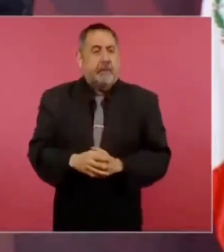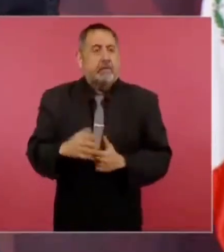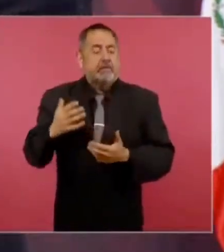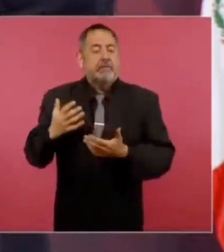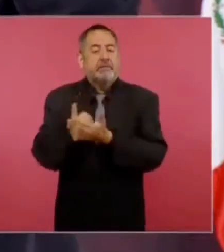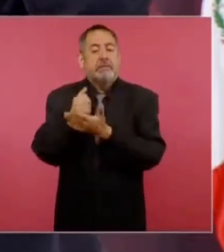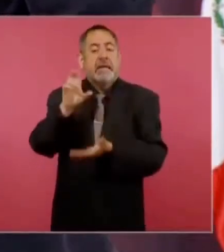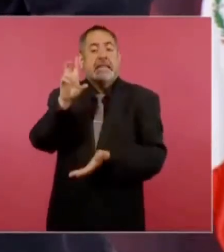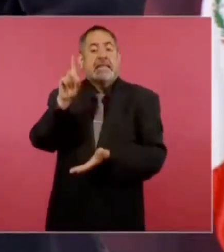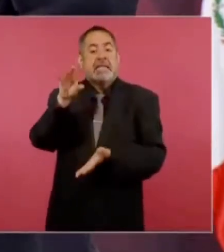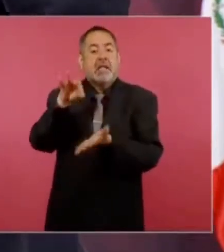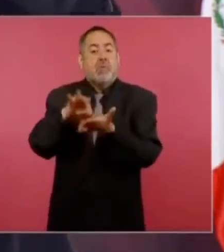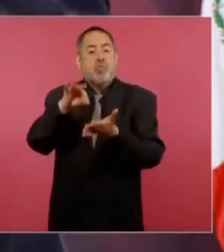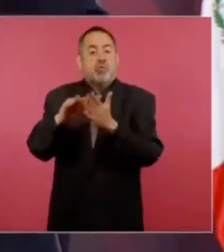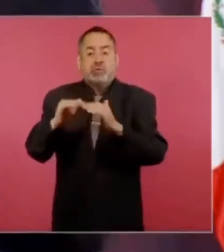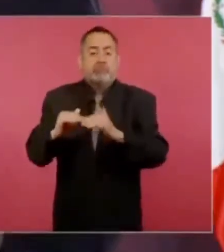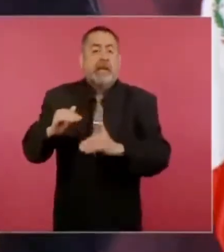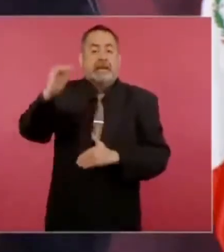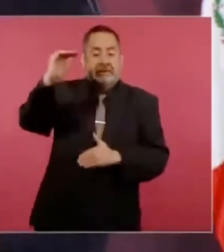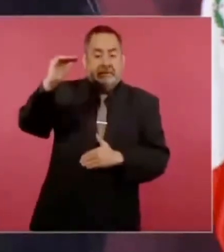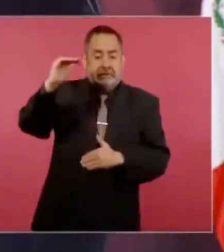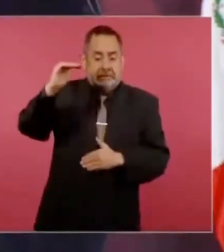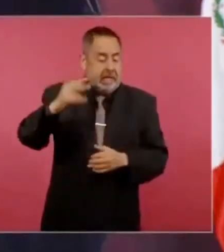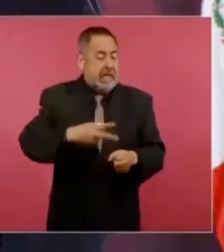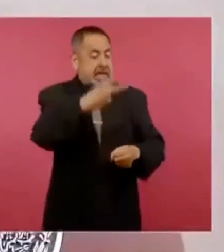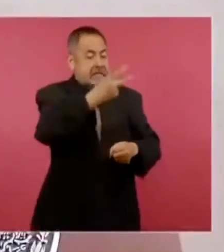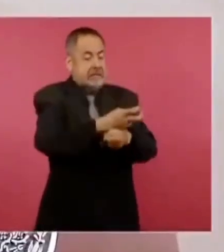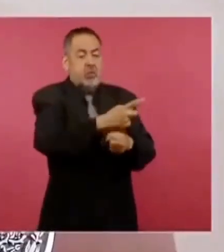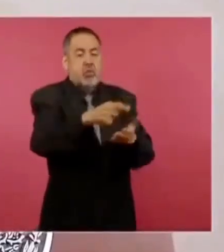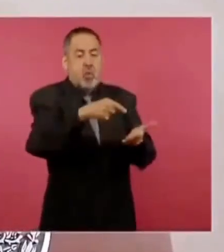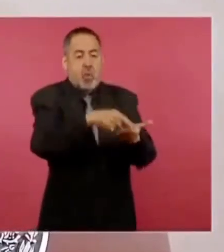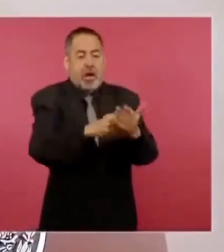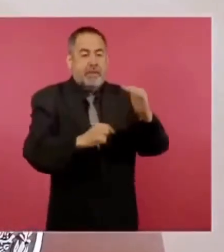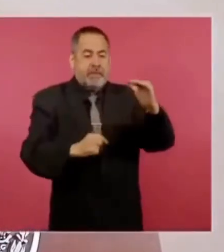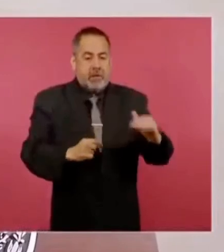30 puntos de ventaja al segundo lugar.